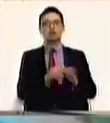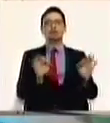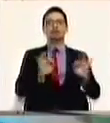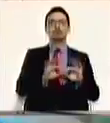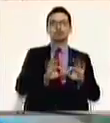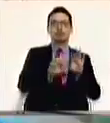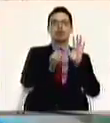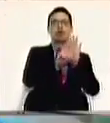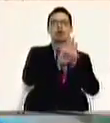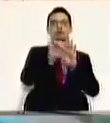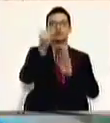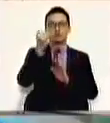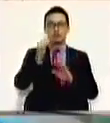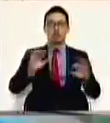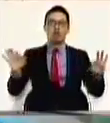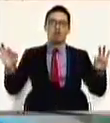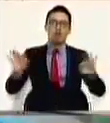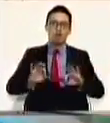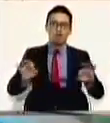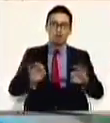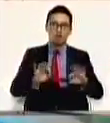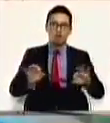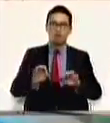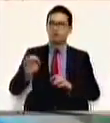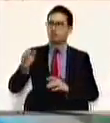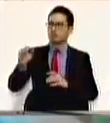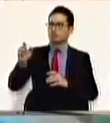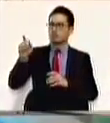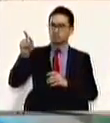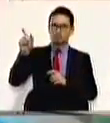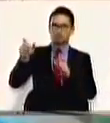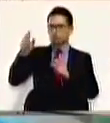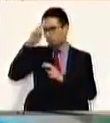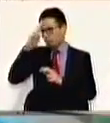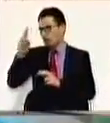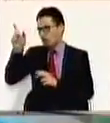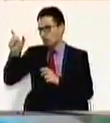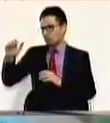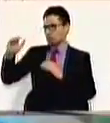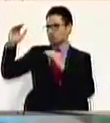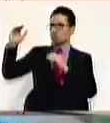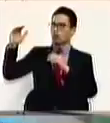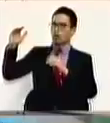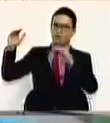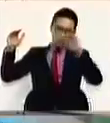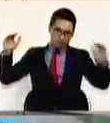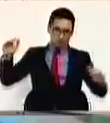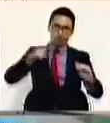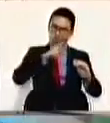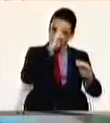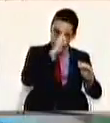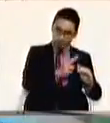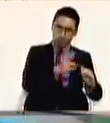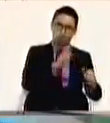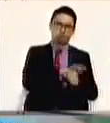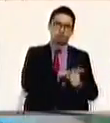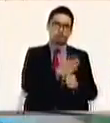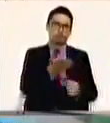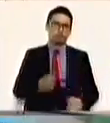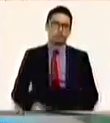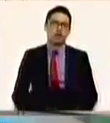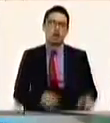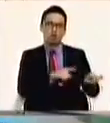posible. O darle el tratamiento a los grandes que merecen los pequeños, que desde luego por mil razones pueden estar en condiciones de ilegalidad.